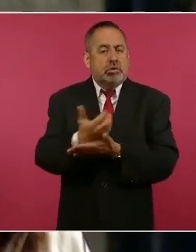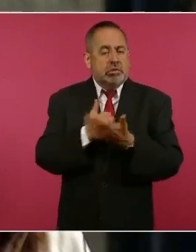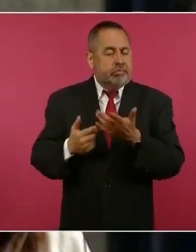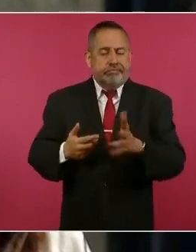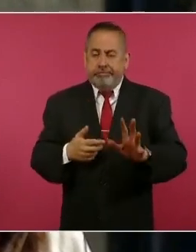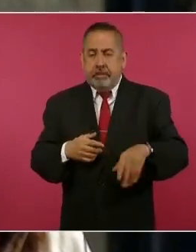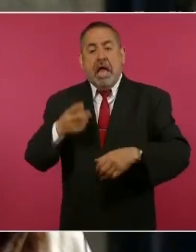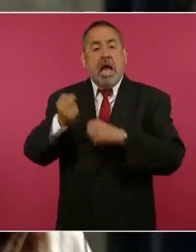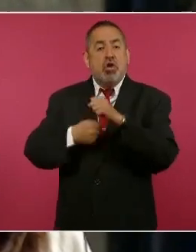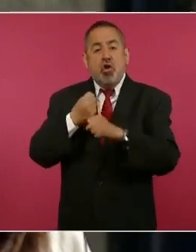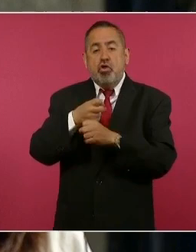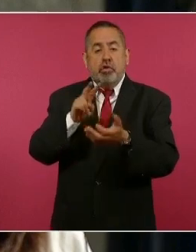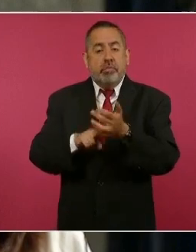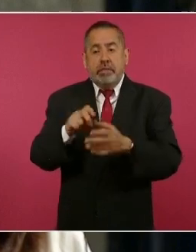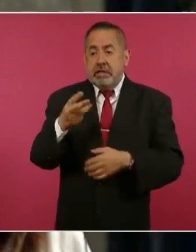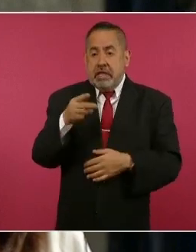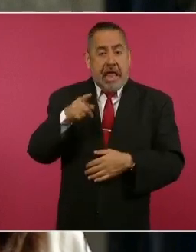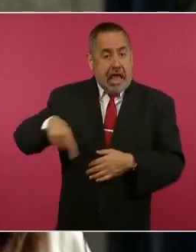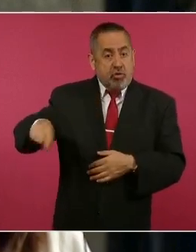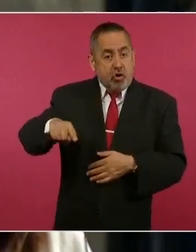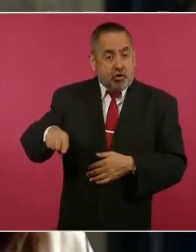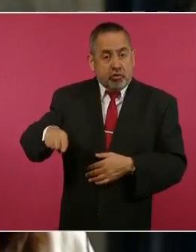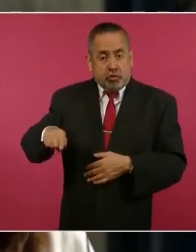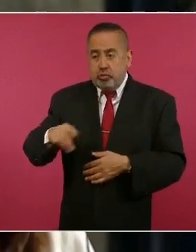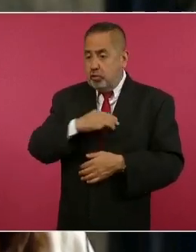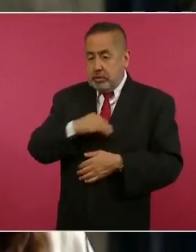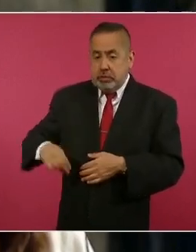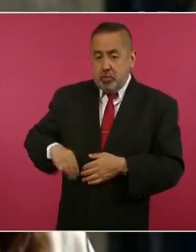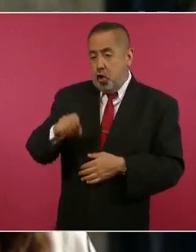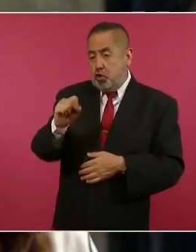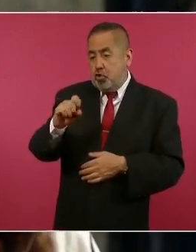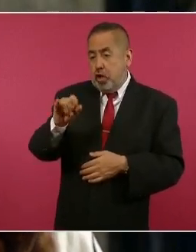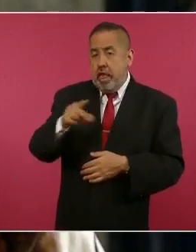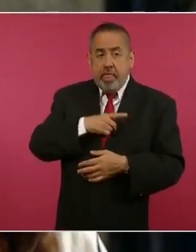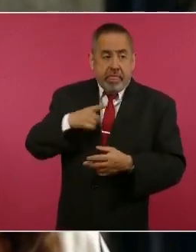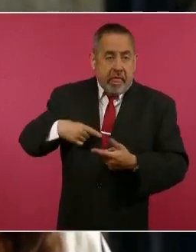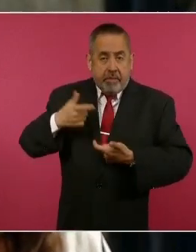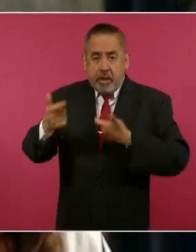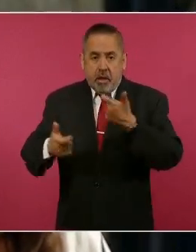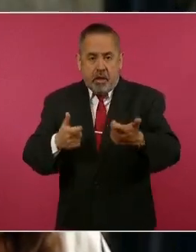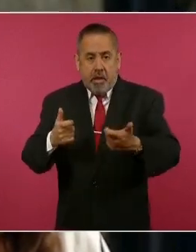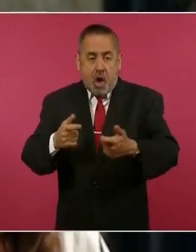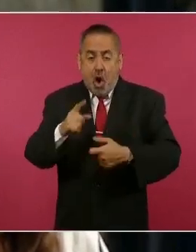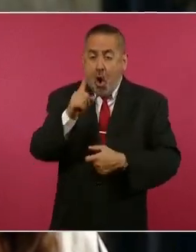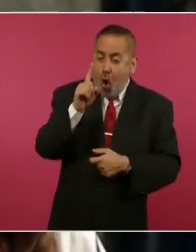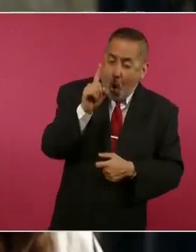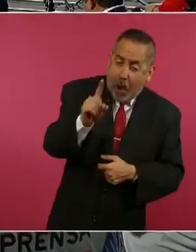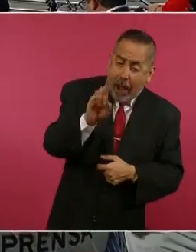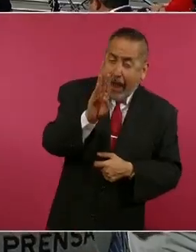en el 2023, la deuda pública y otros pasivos aumentaron con un monto de